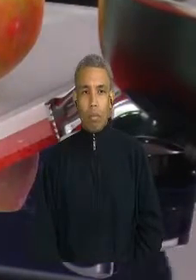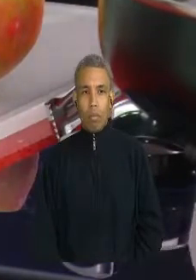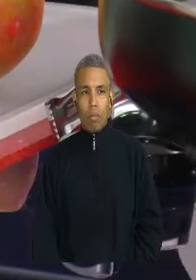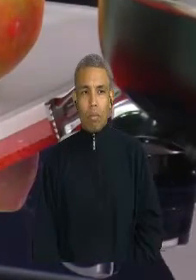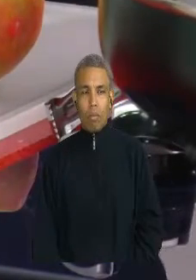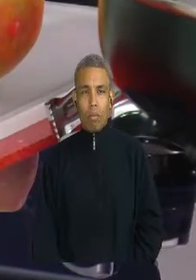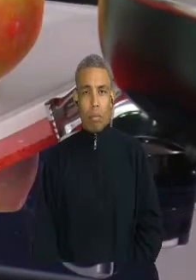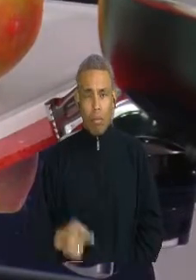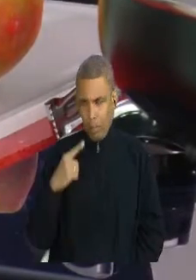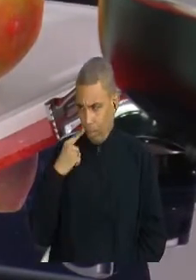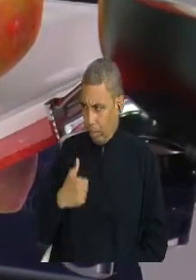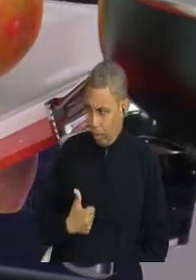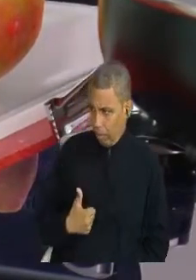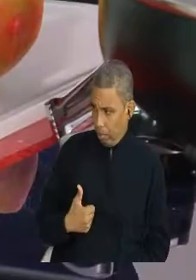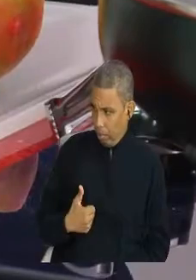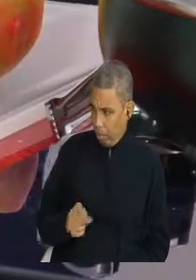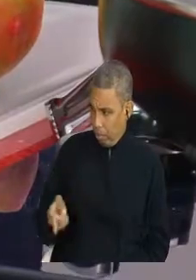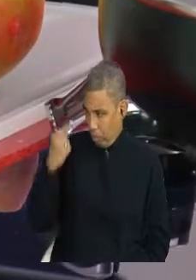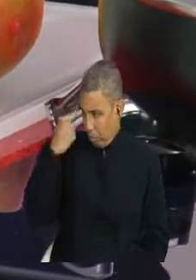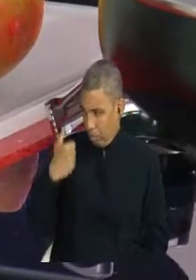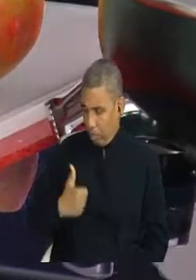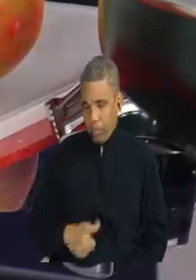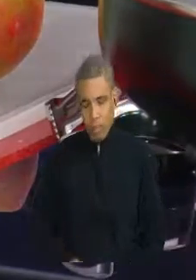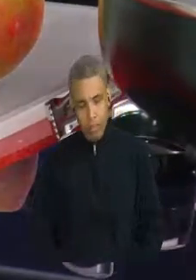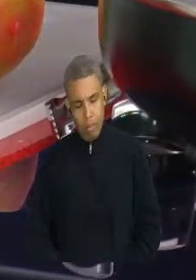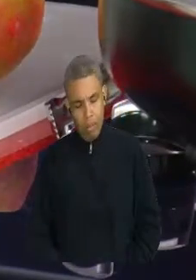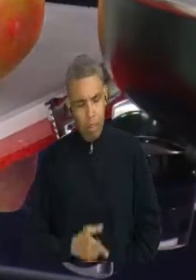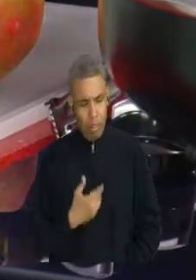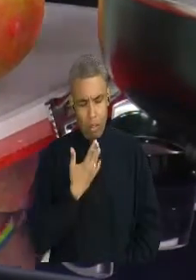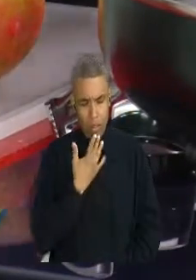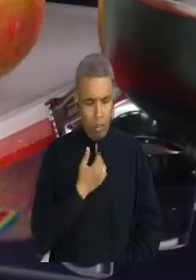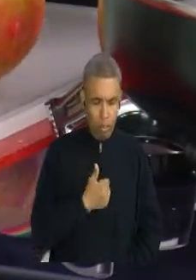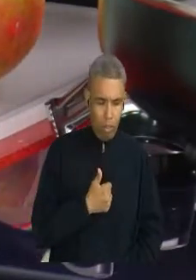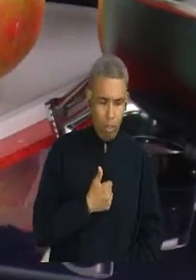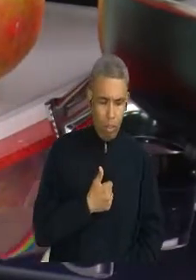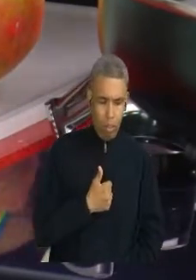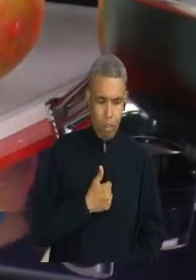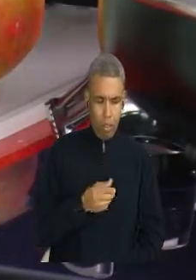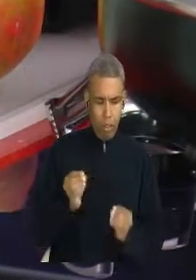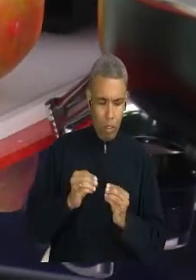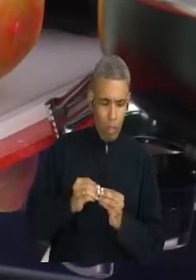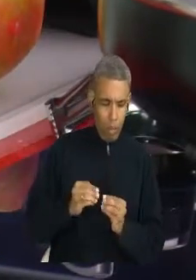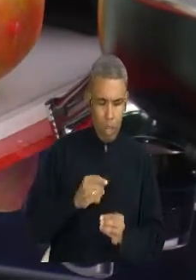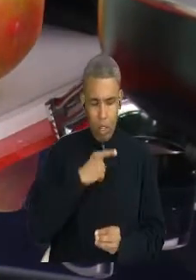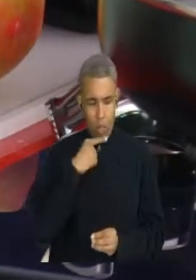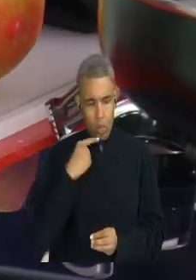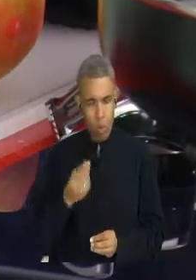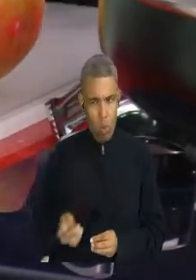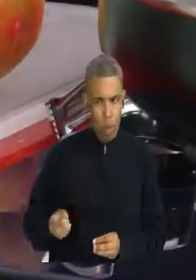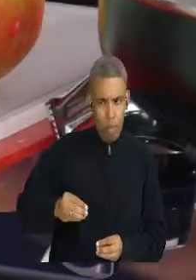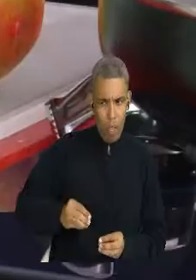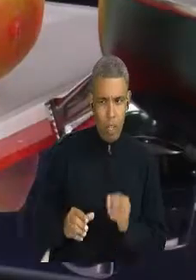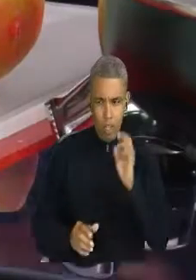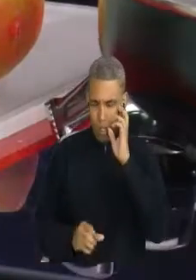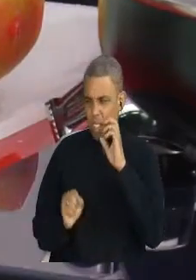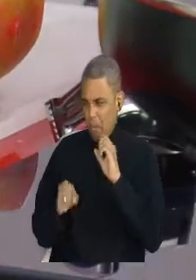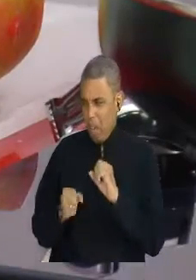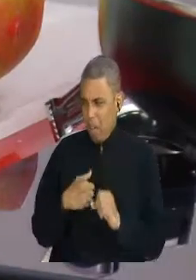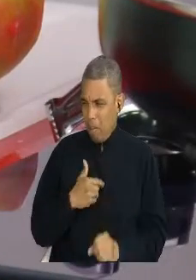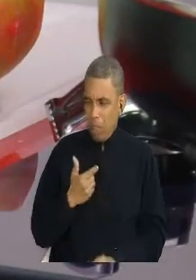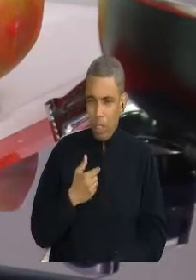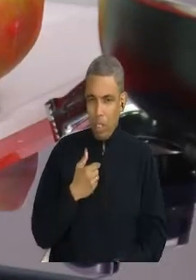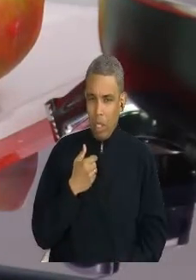Mírame por acá, por este lado. Eso, si quieres... ¿Cómo la ves de color? ¿Quieres agregar un poquito más de tomate sí, o algo? Sí, la veo como pálida. Pálida, listo. Vamos a agregarle un poquito más de